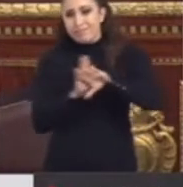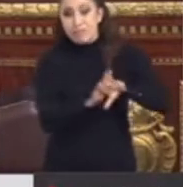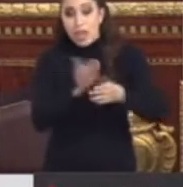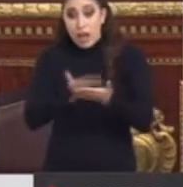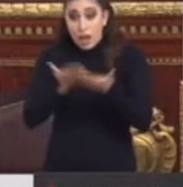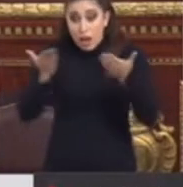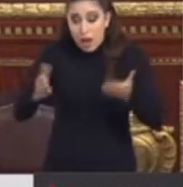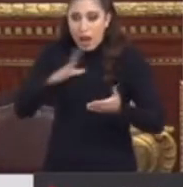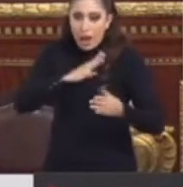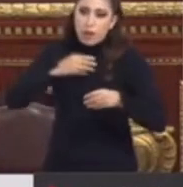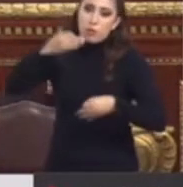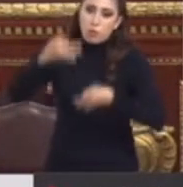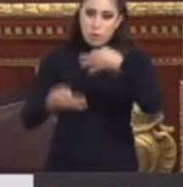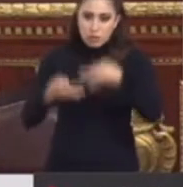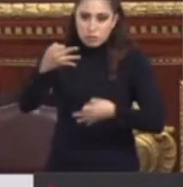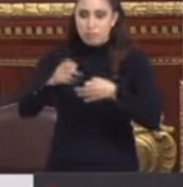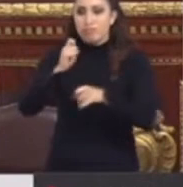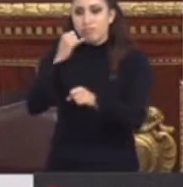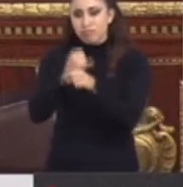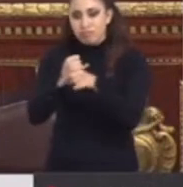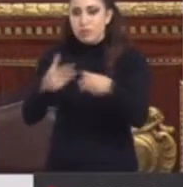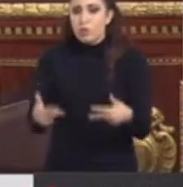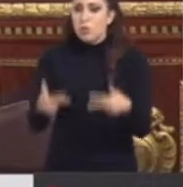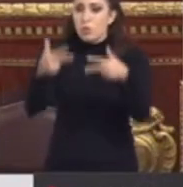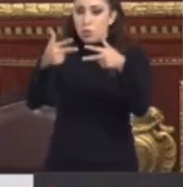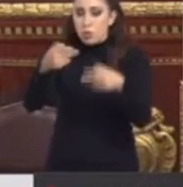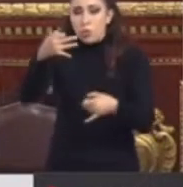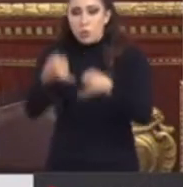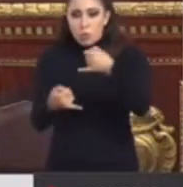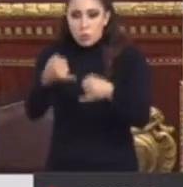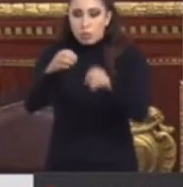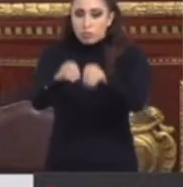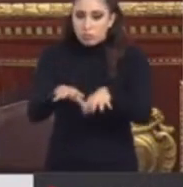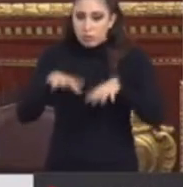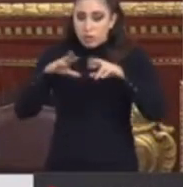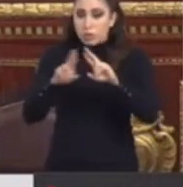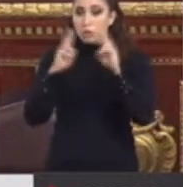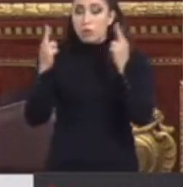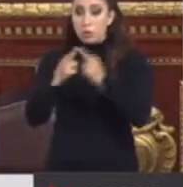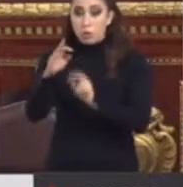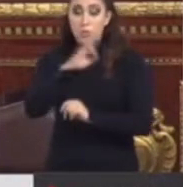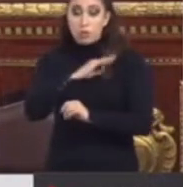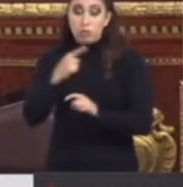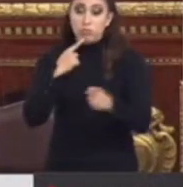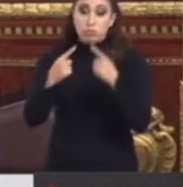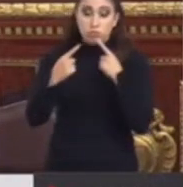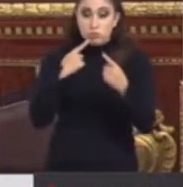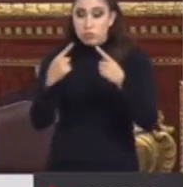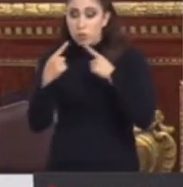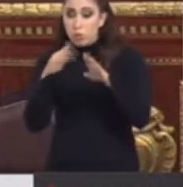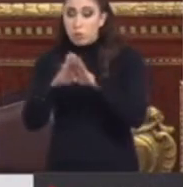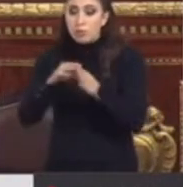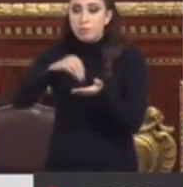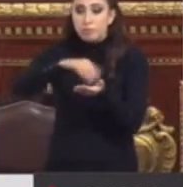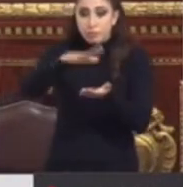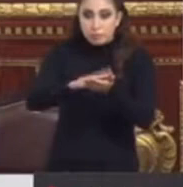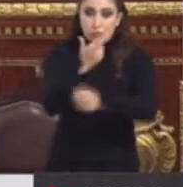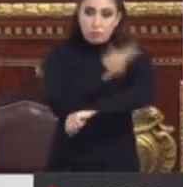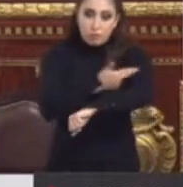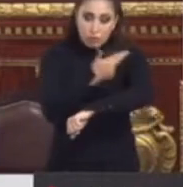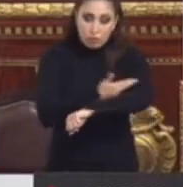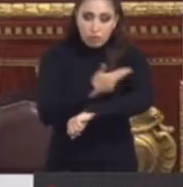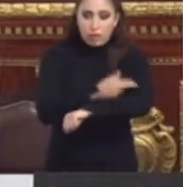incorporación de juicios online, juzgados y tribunales virtuales, instauración del expediente